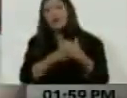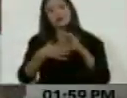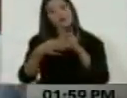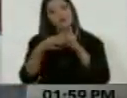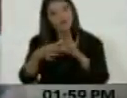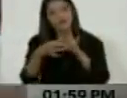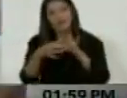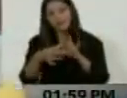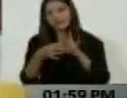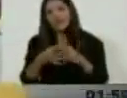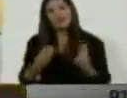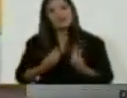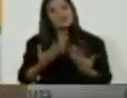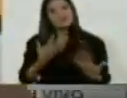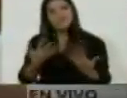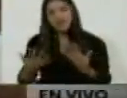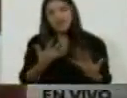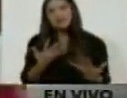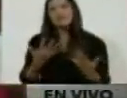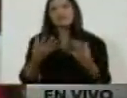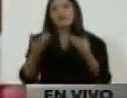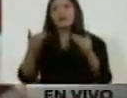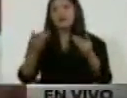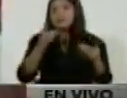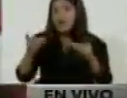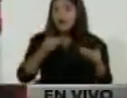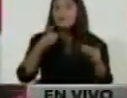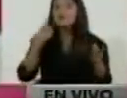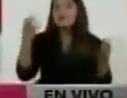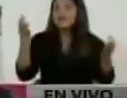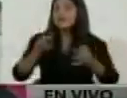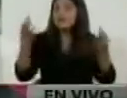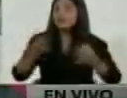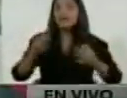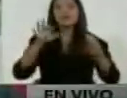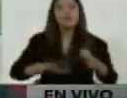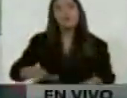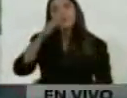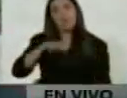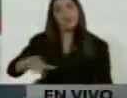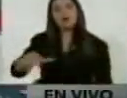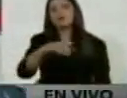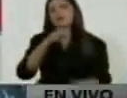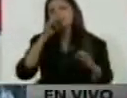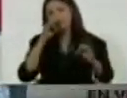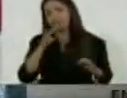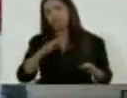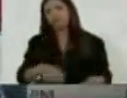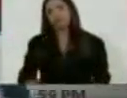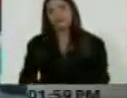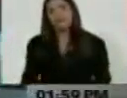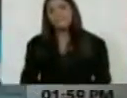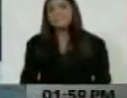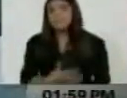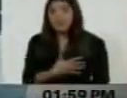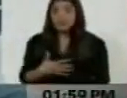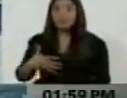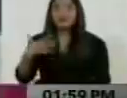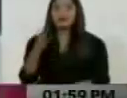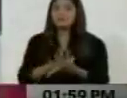solidaridad, la convivencia, el diálogo y la verdad grande de un pueblo noble que quiere el